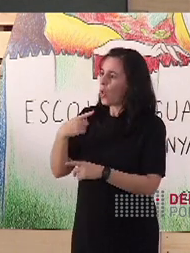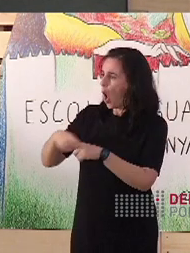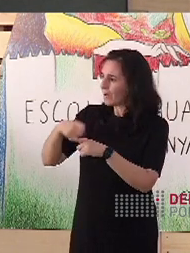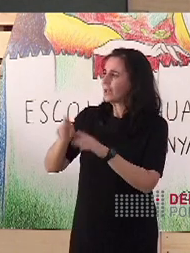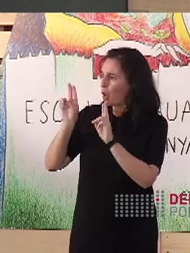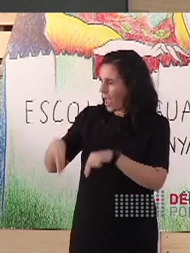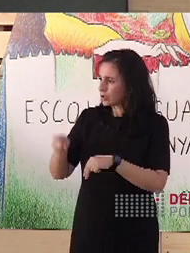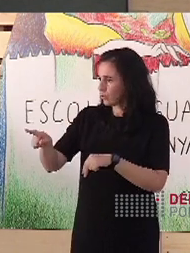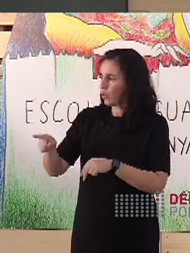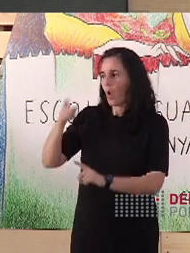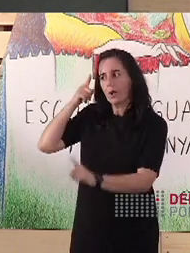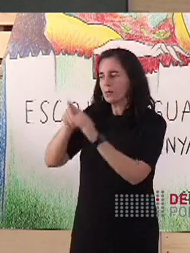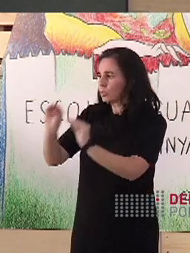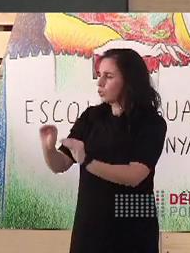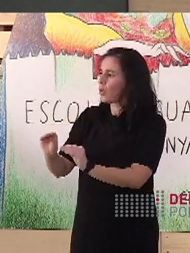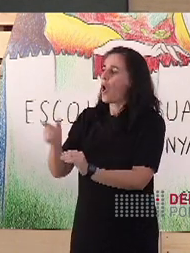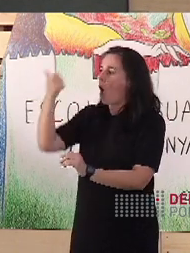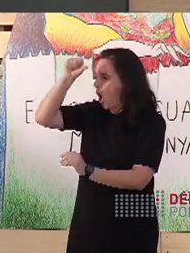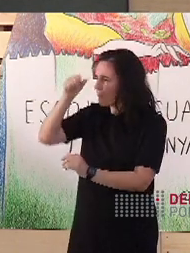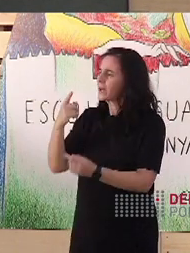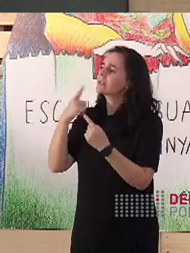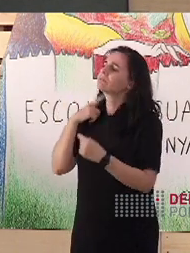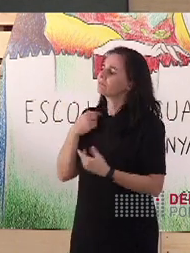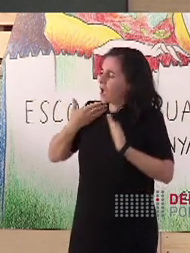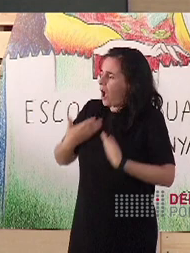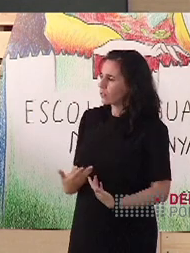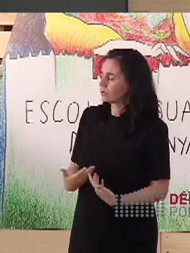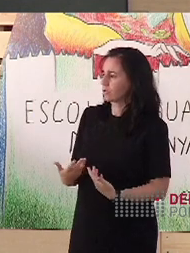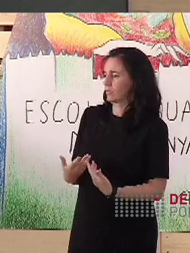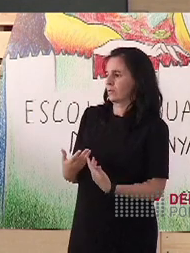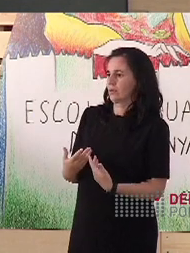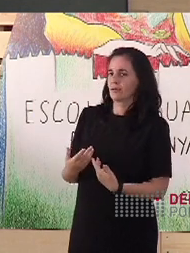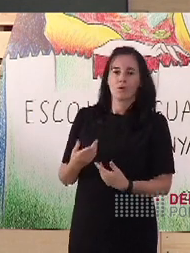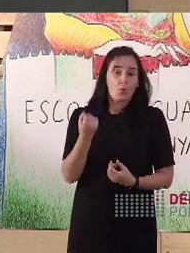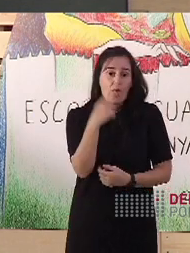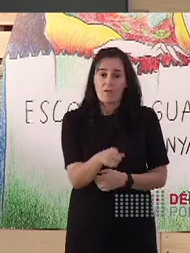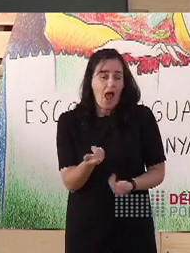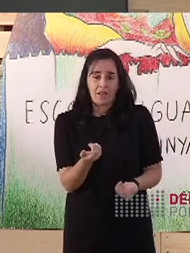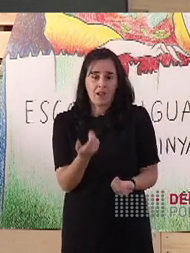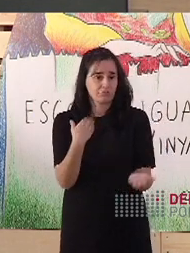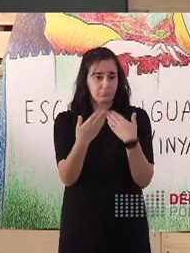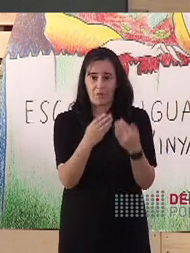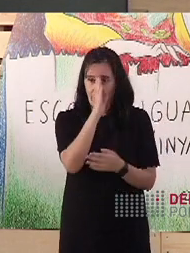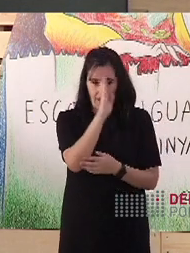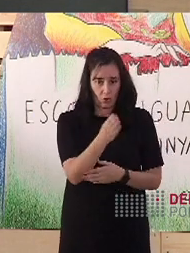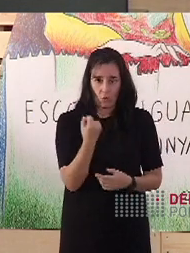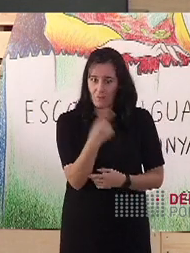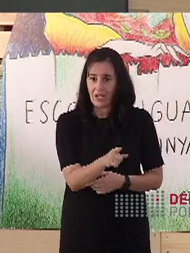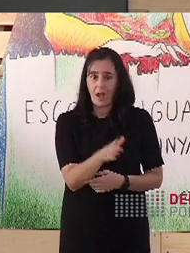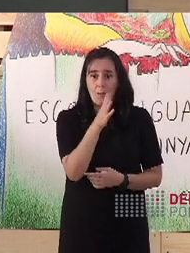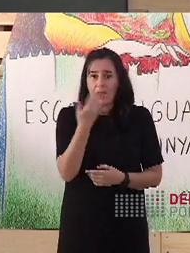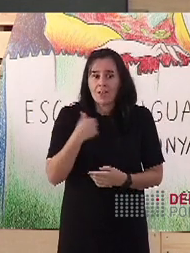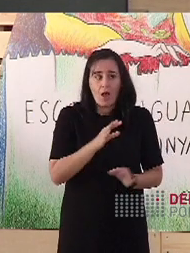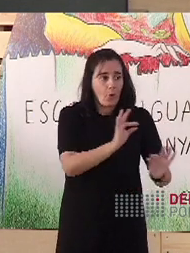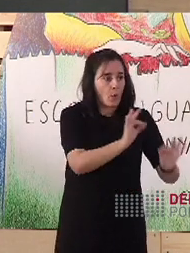para complacer a los hombres. No necesitamos que se articule así, de esa manera tan, tan racional. Lo percibimos en todos los